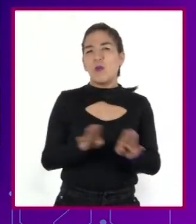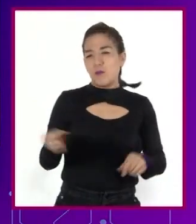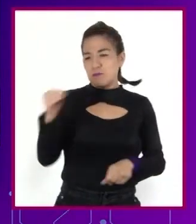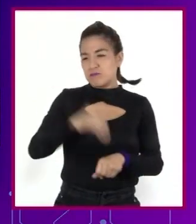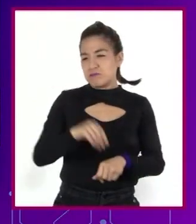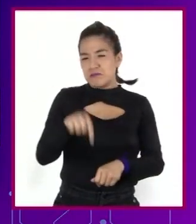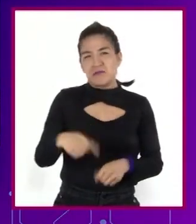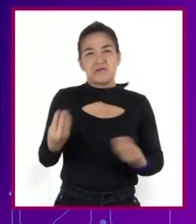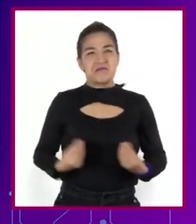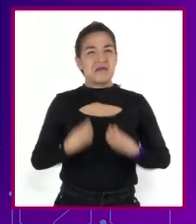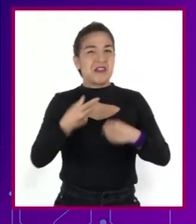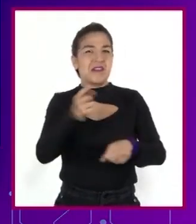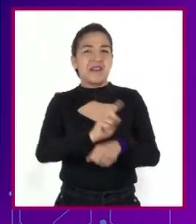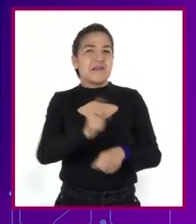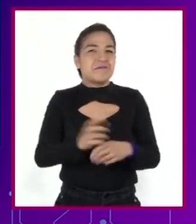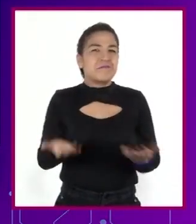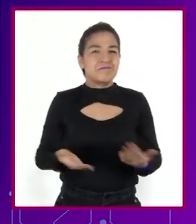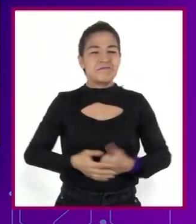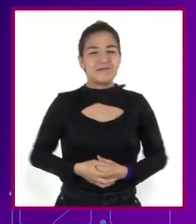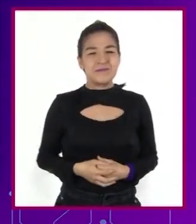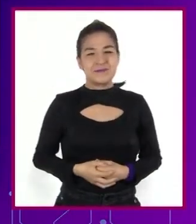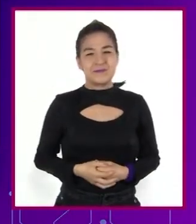diaria?